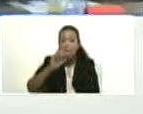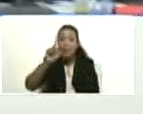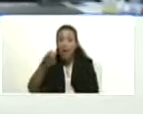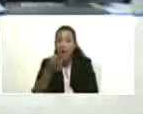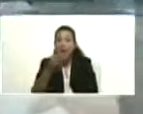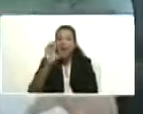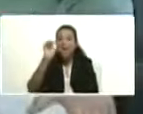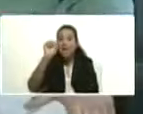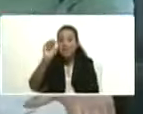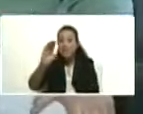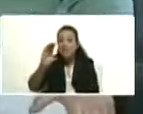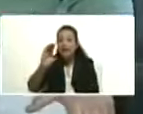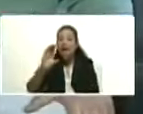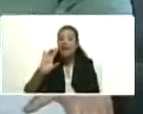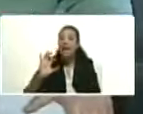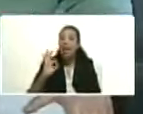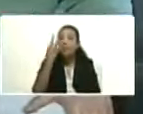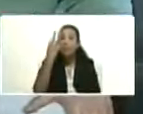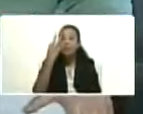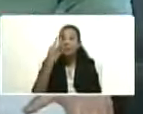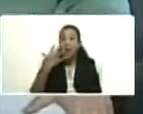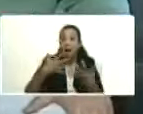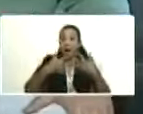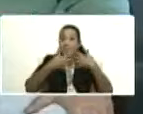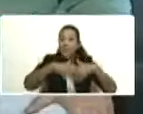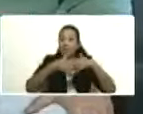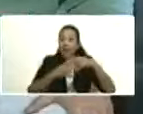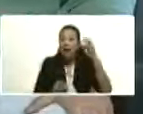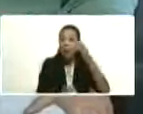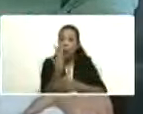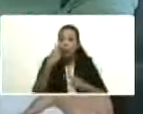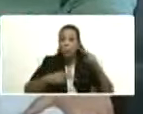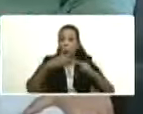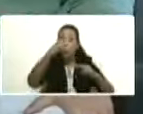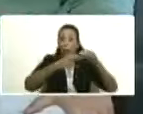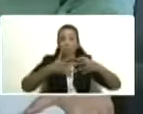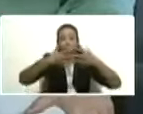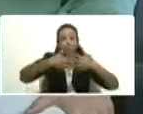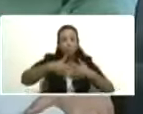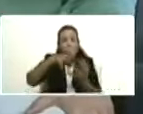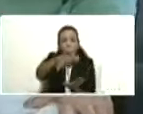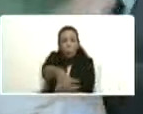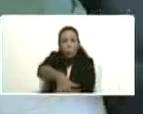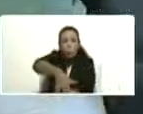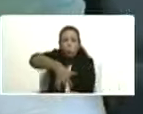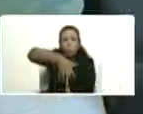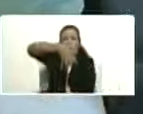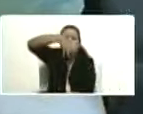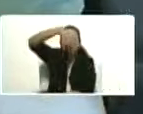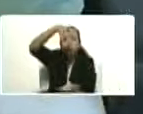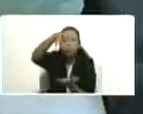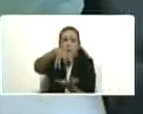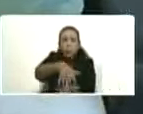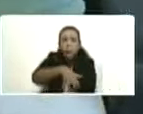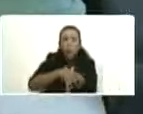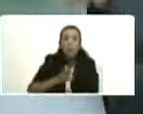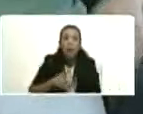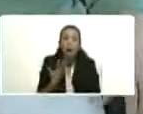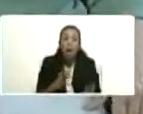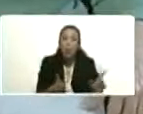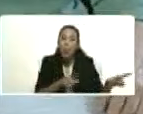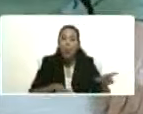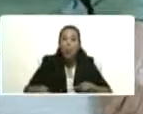XMGC, que es la tercera empresa fabricante de maquinaria pesada en el mundo, presidente, para poder